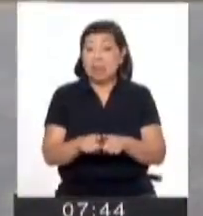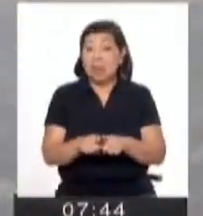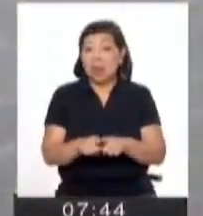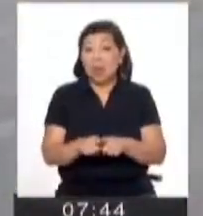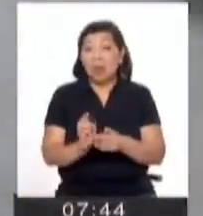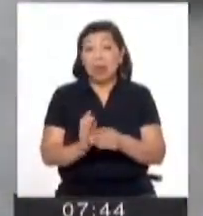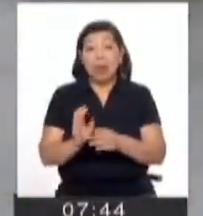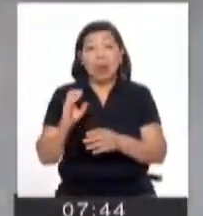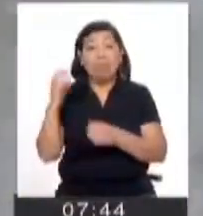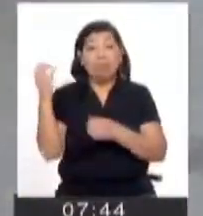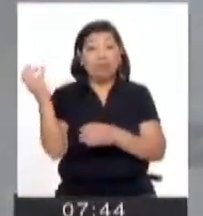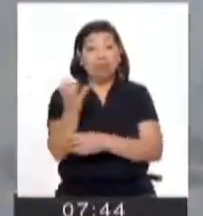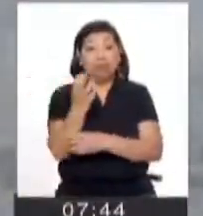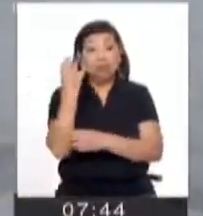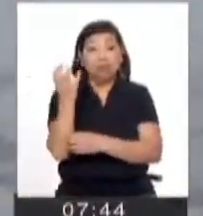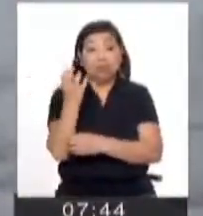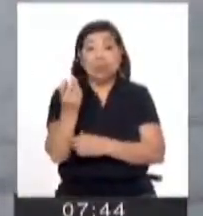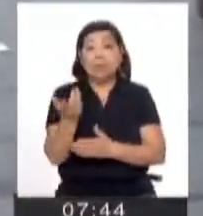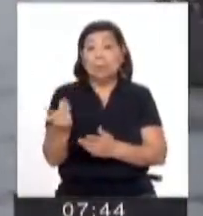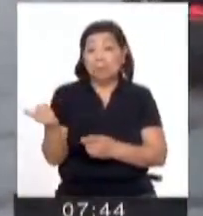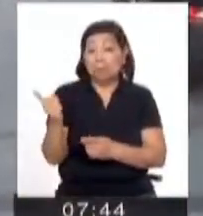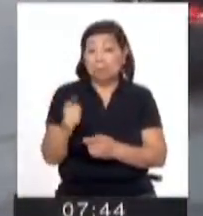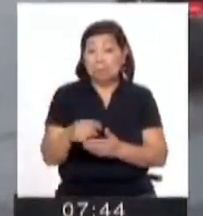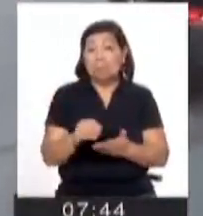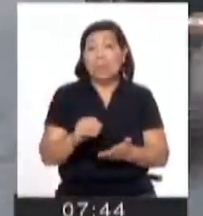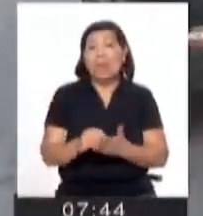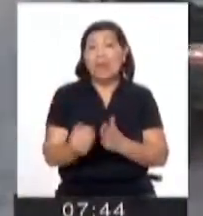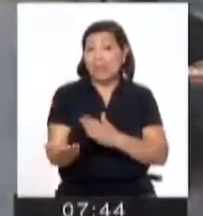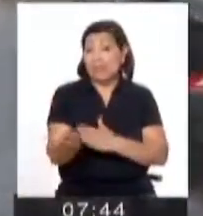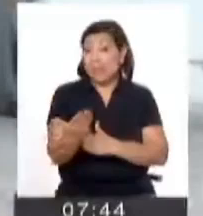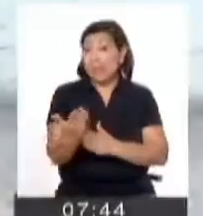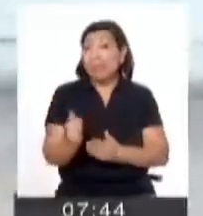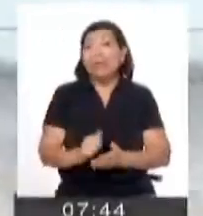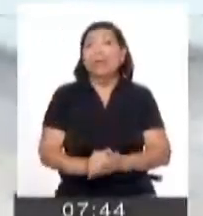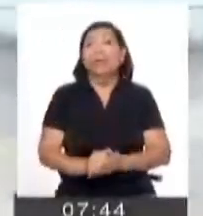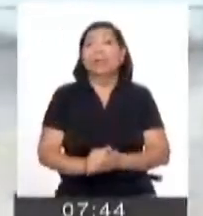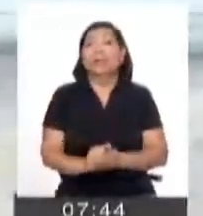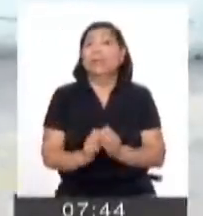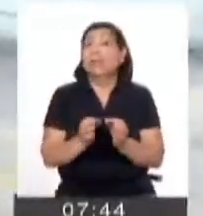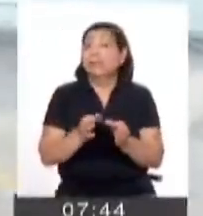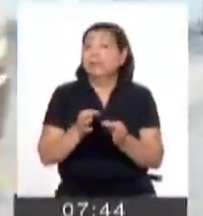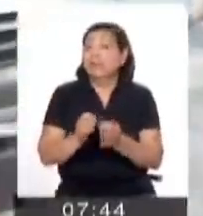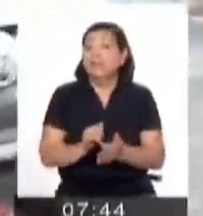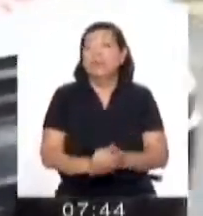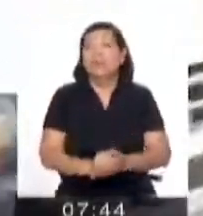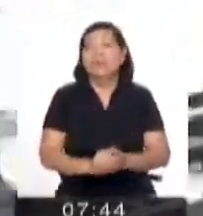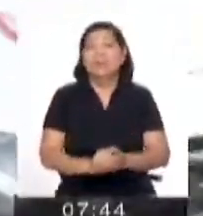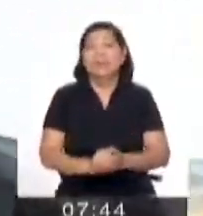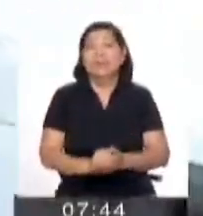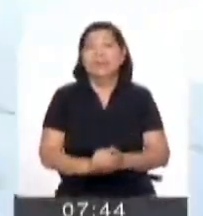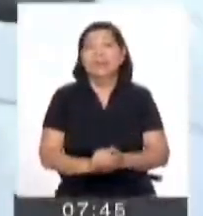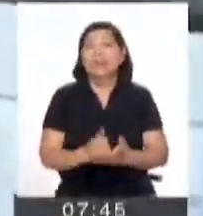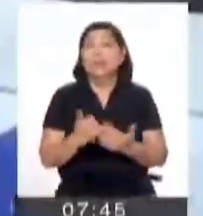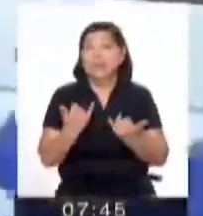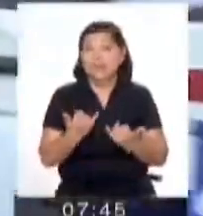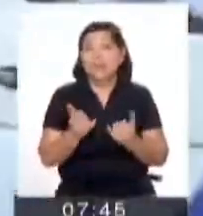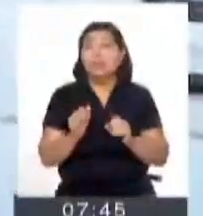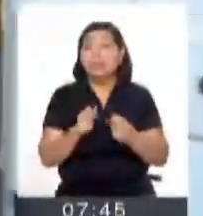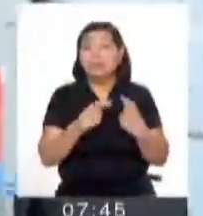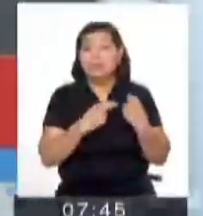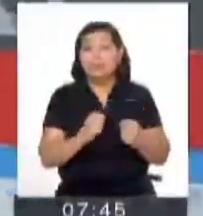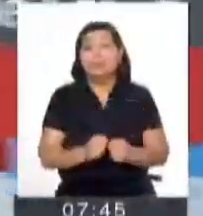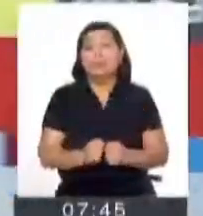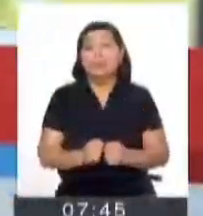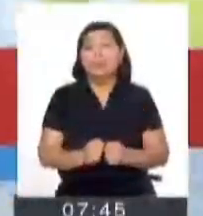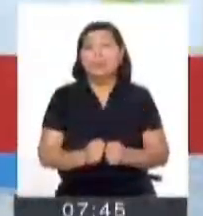punto. Nuestra compañera Diana Pachacamac más temprano nos daba cuenta que estaban comprometidos los